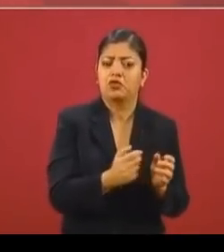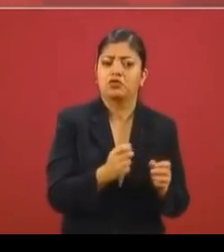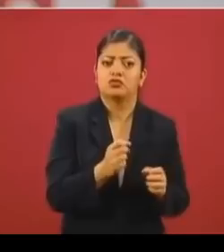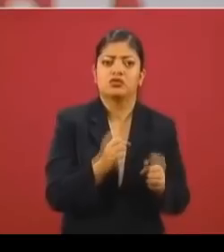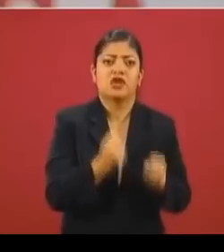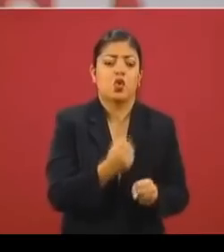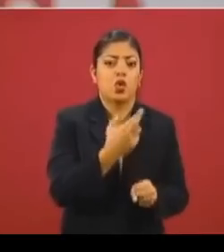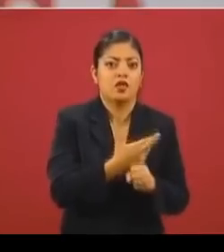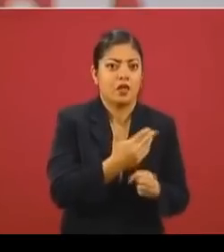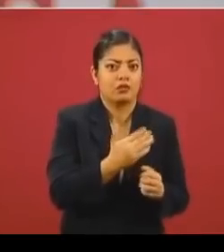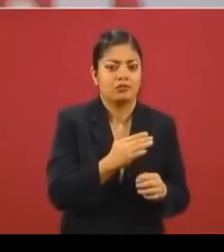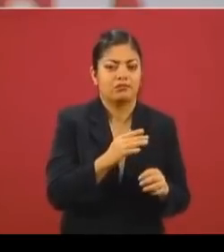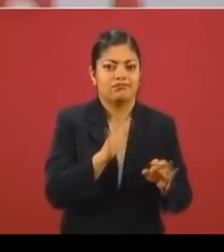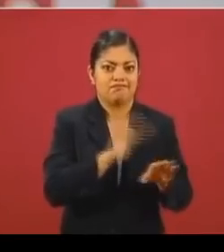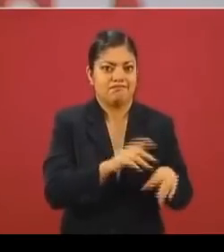la paz.